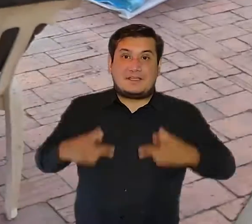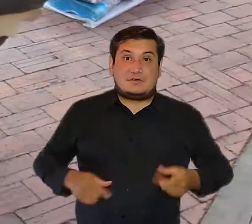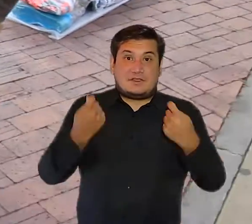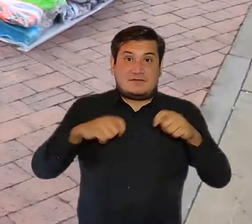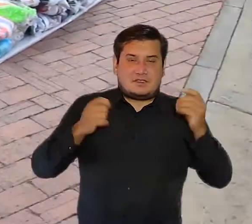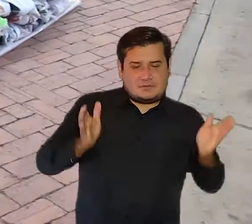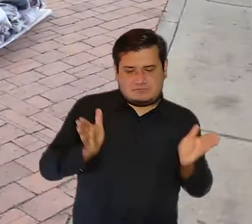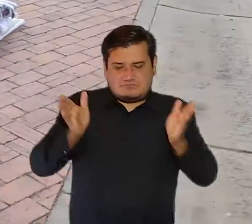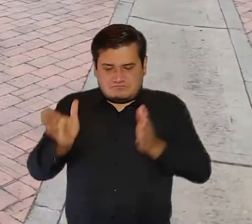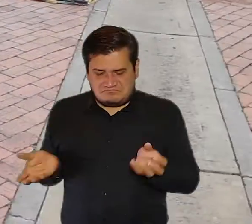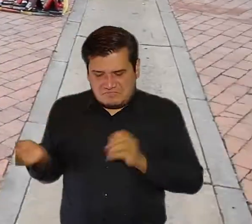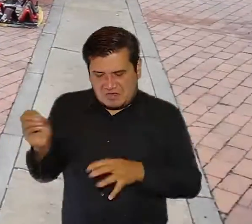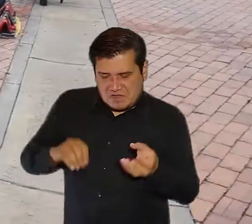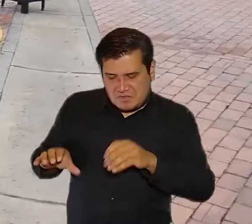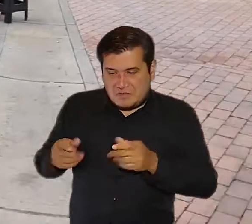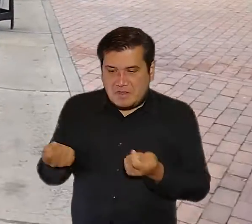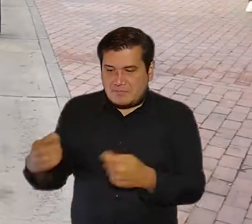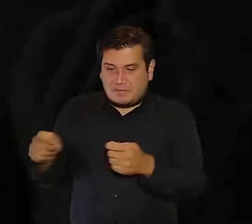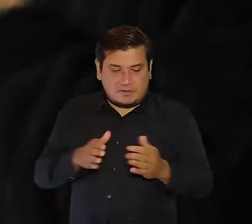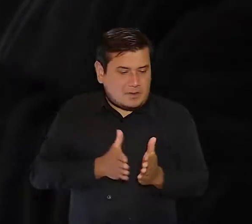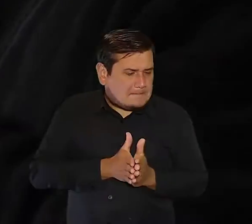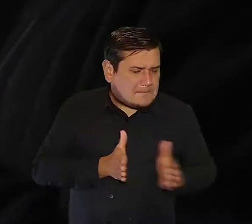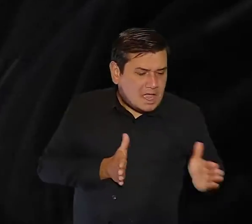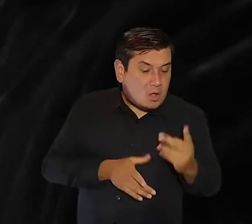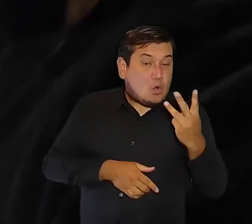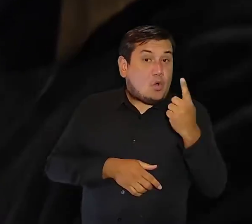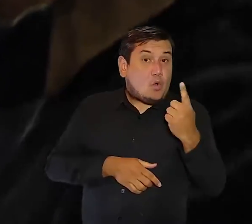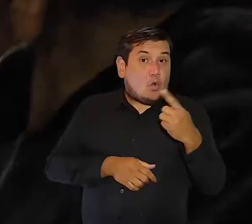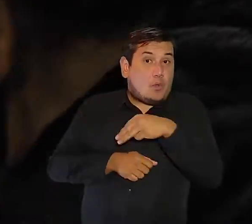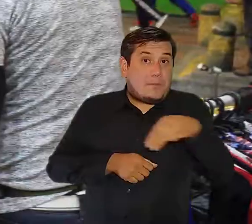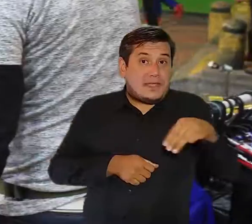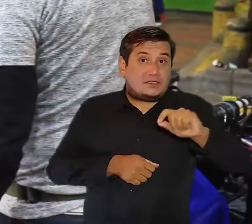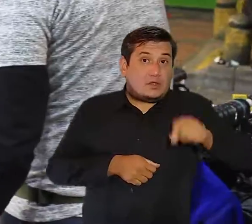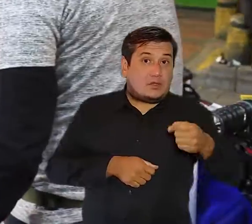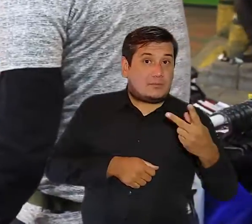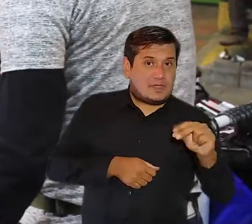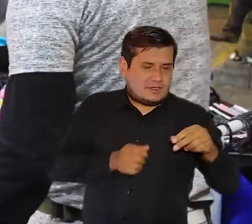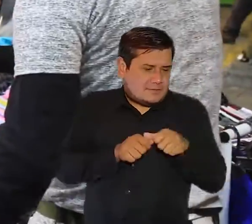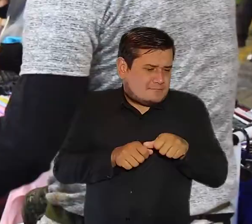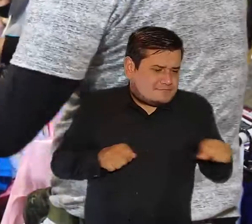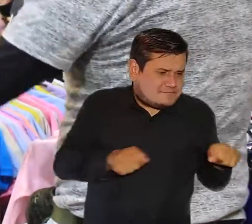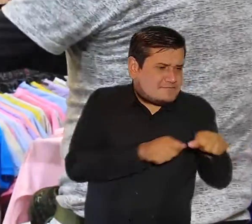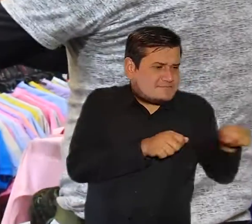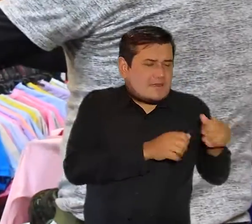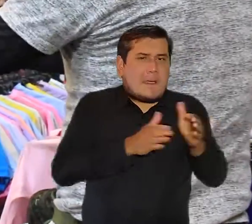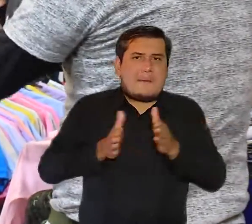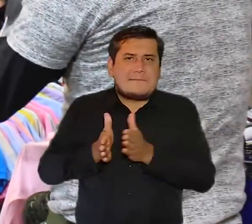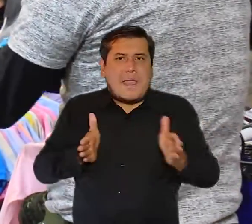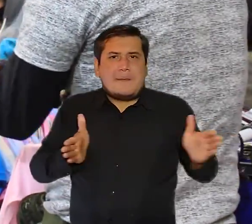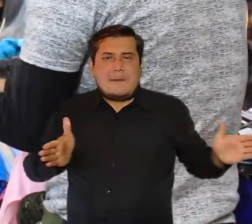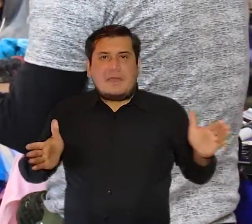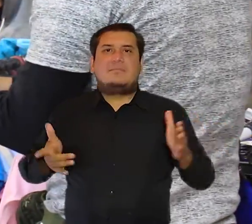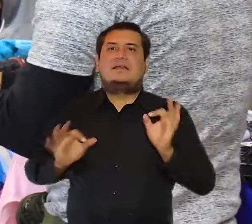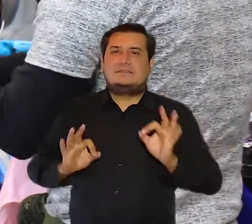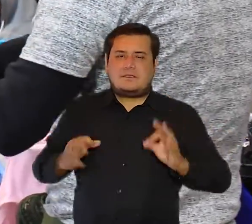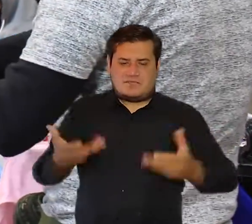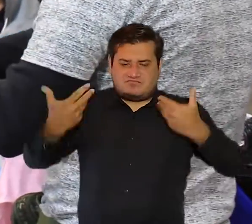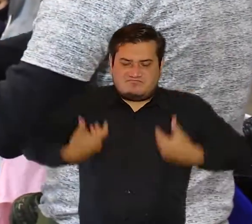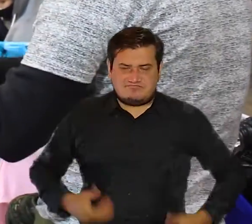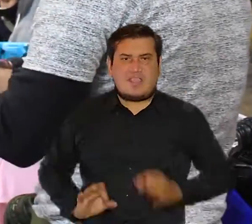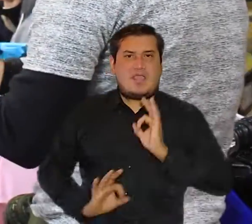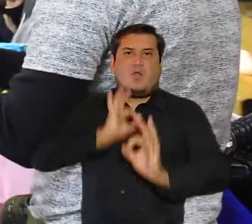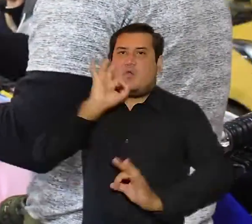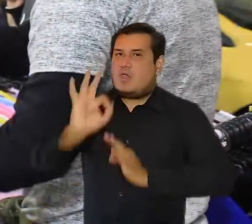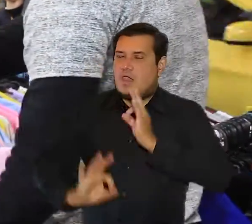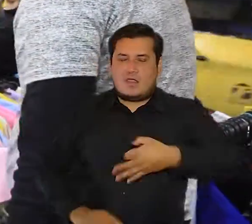área de 1,20 m por 1,20 m, siempre contando con los elementos de bioseguridad y de cuidado